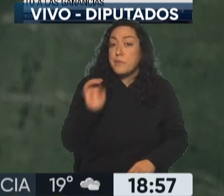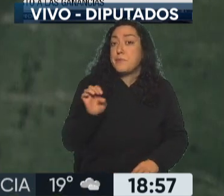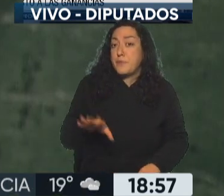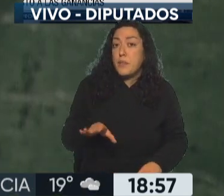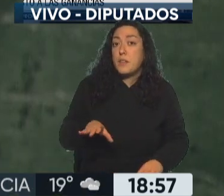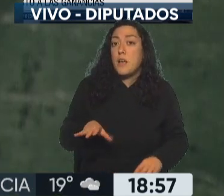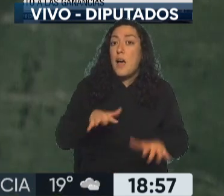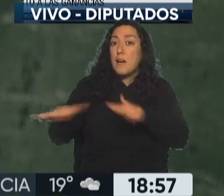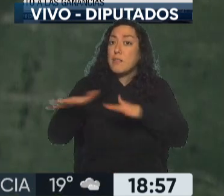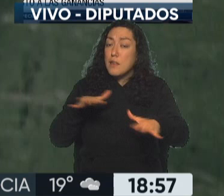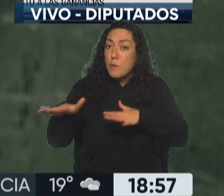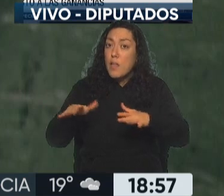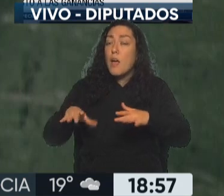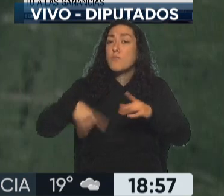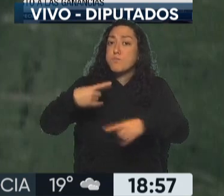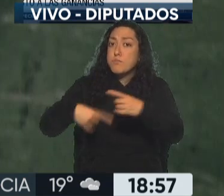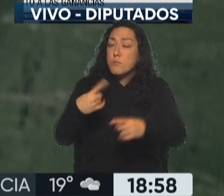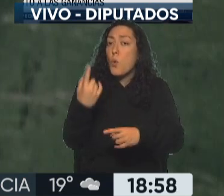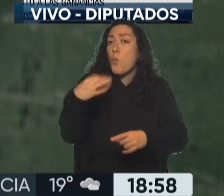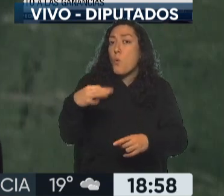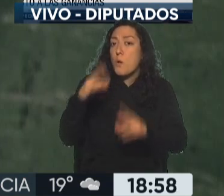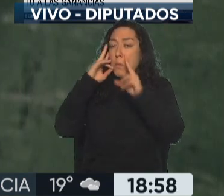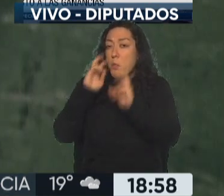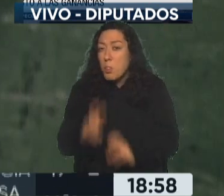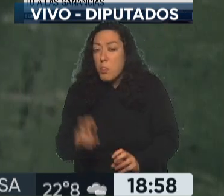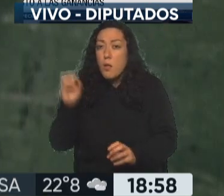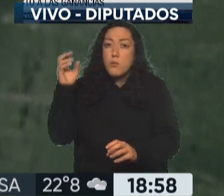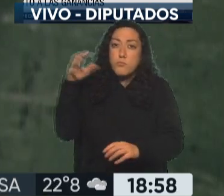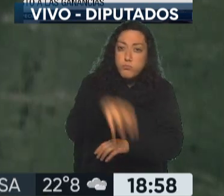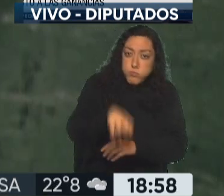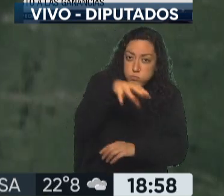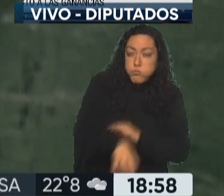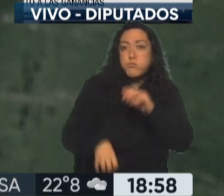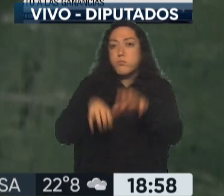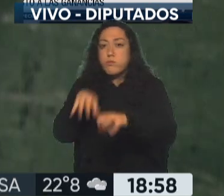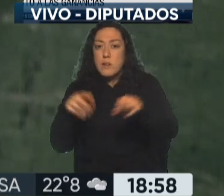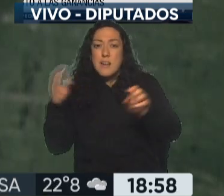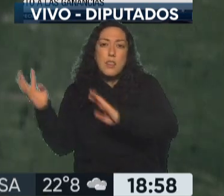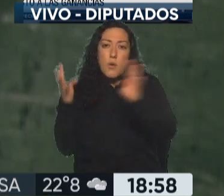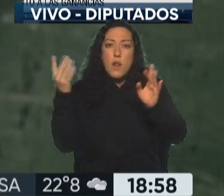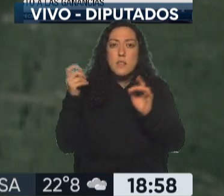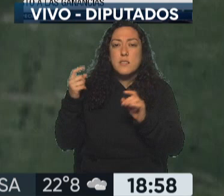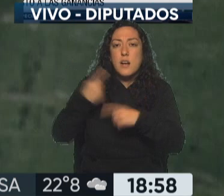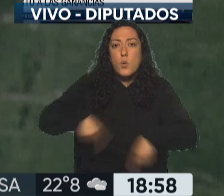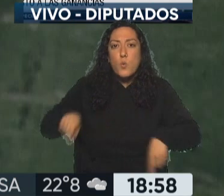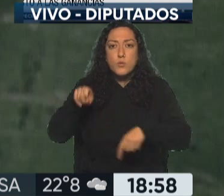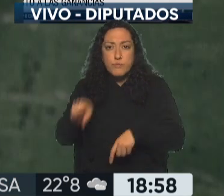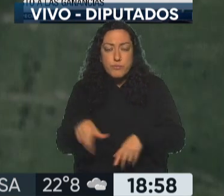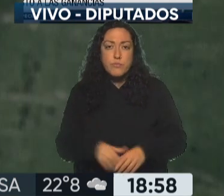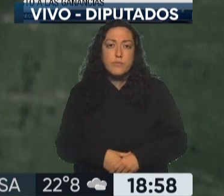desarrollando actividades unilaterales de exploración y explotación de recursos naturales en el área en